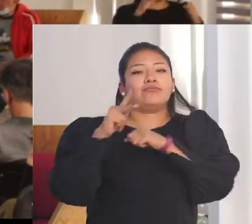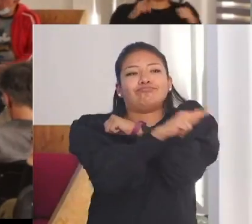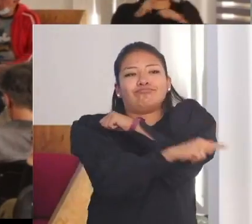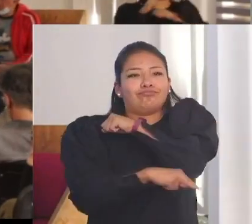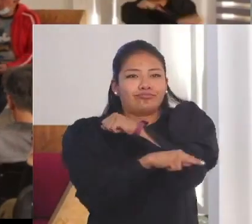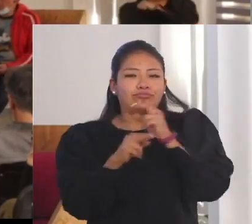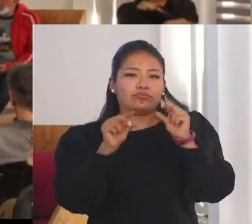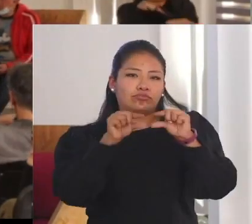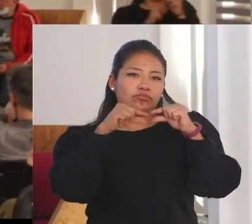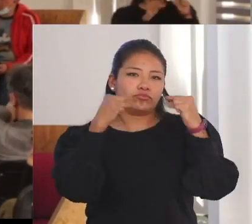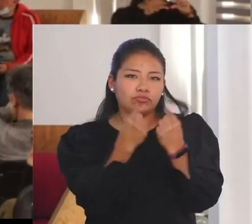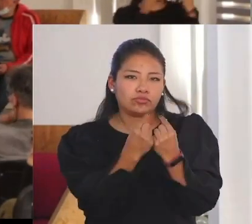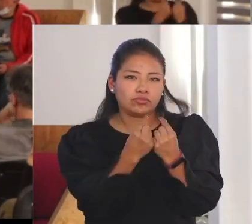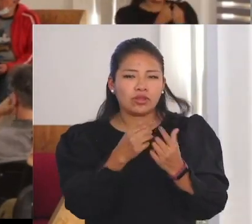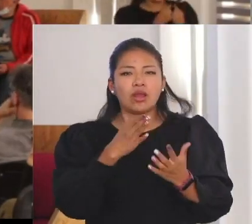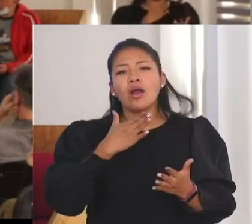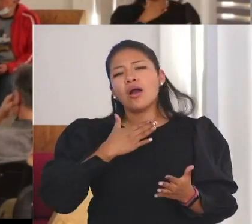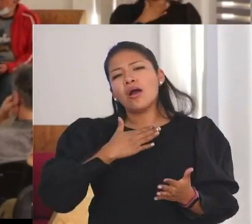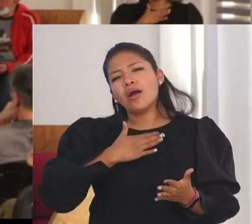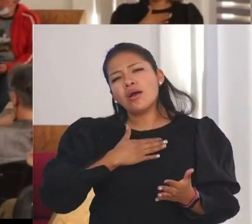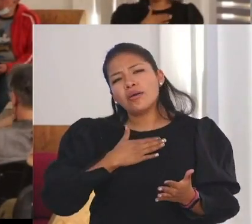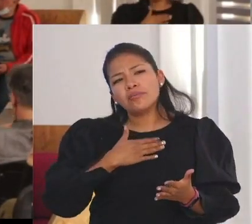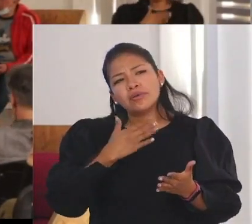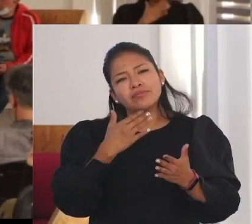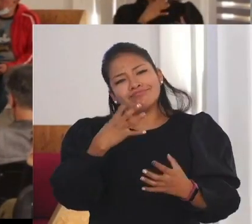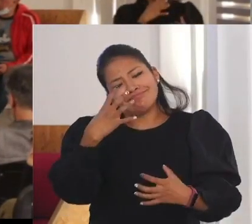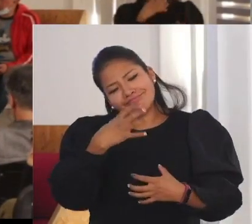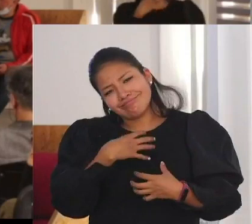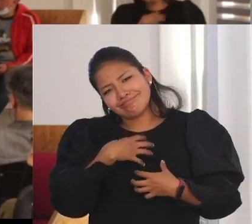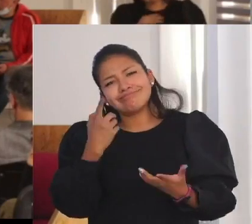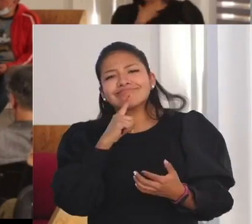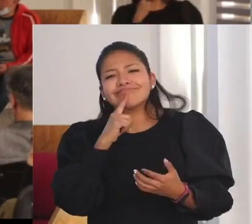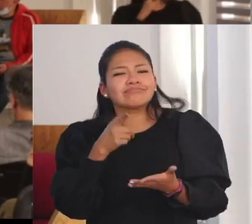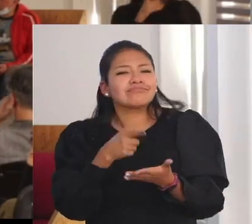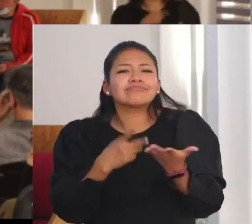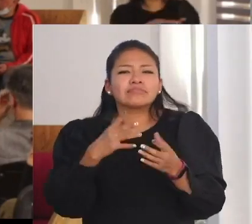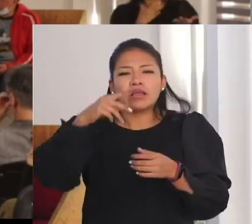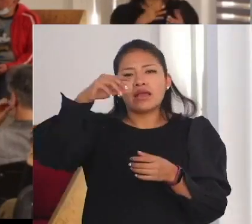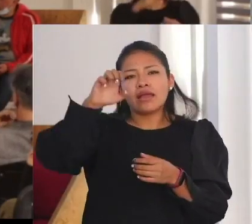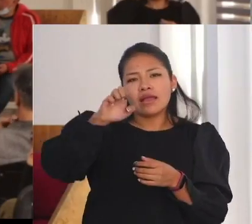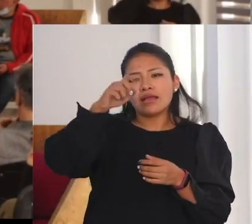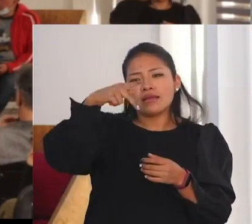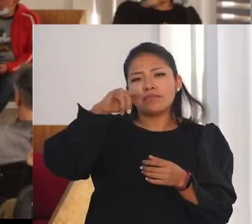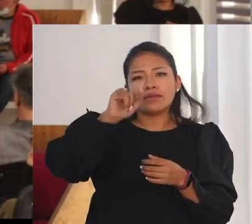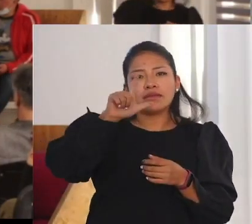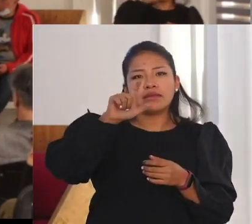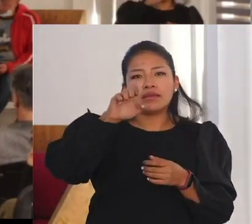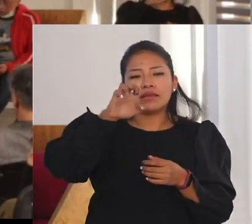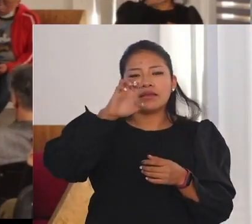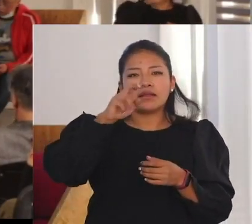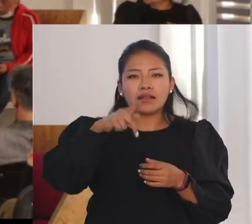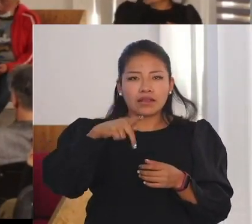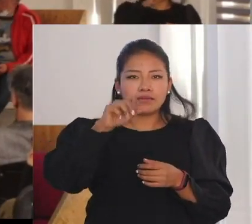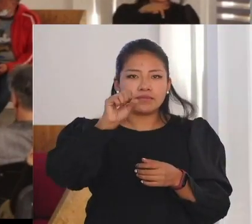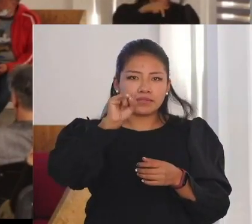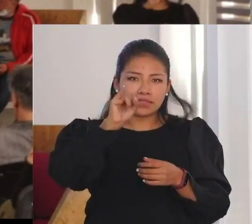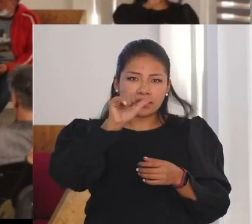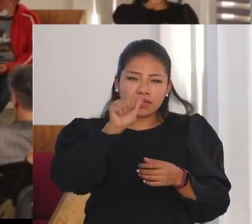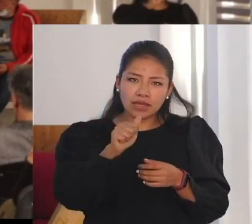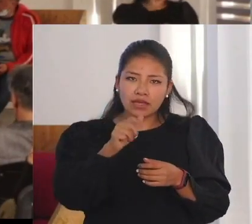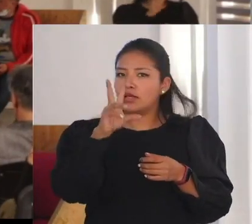reclamo es de la epilepsia que no está catalogada como una discapacidad en Bolivia